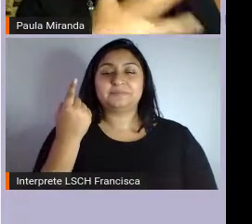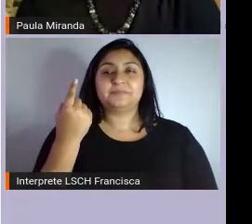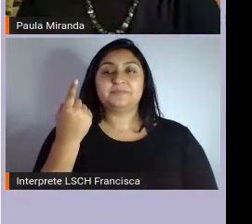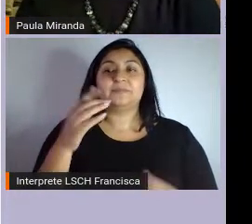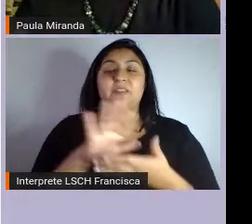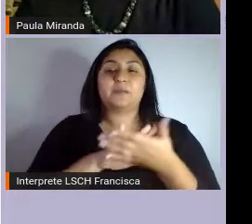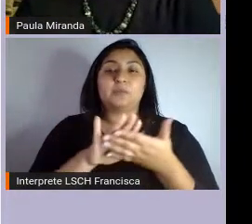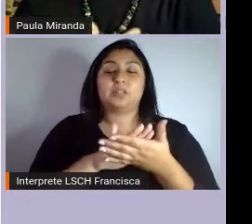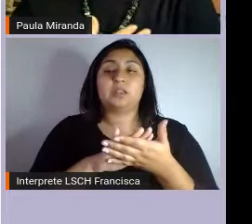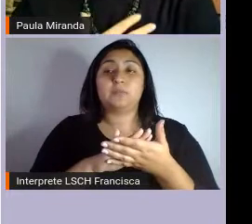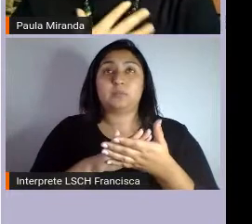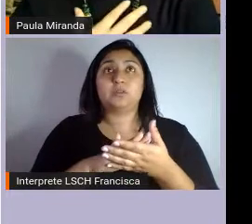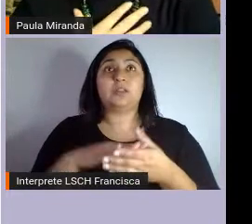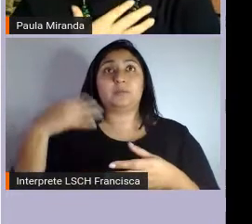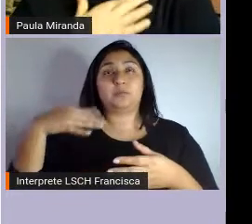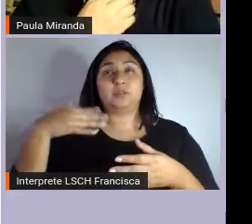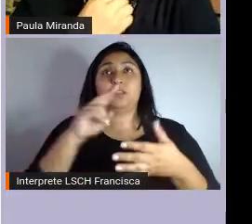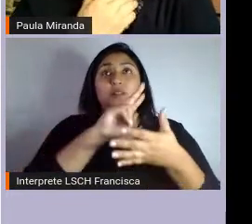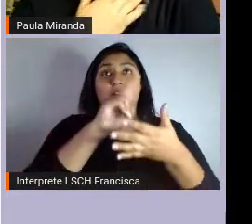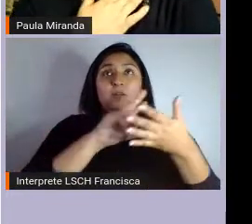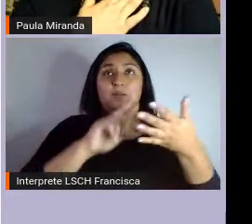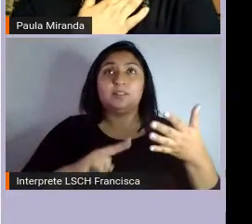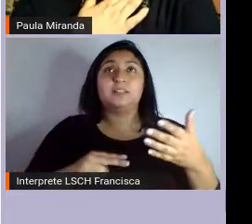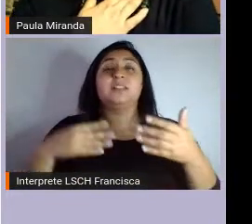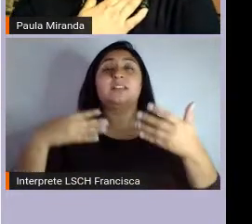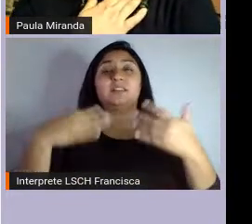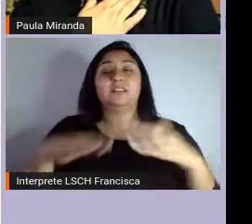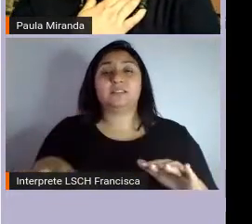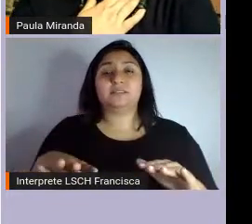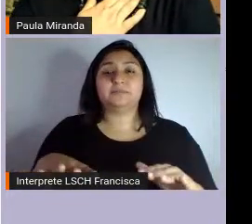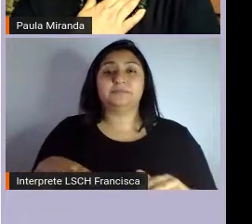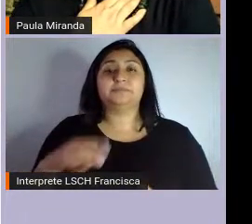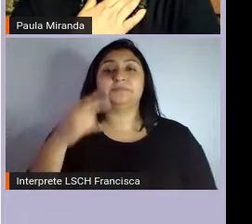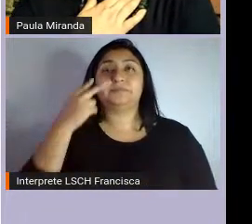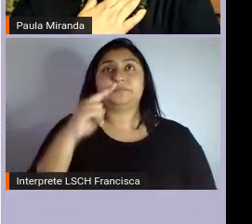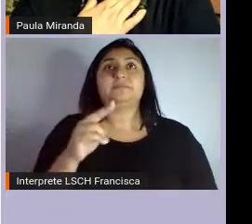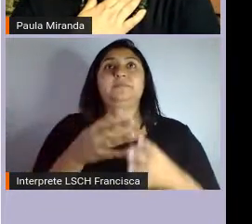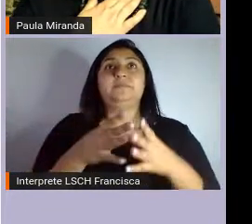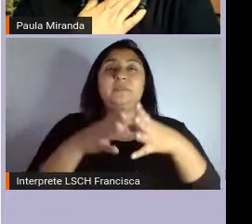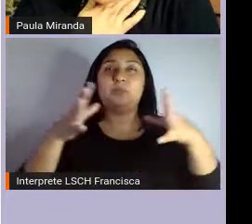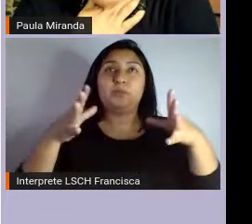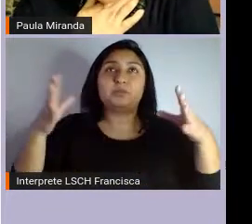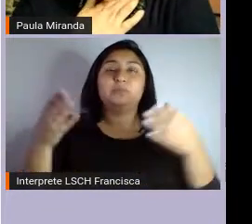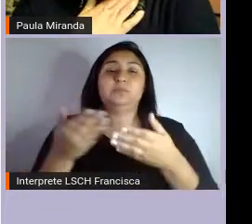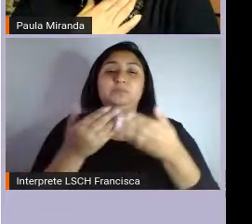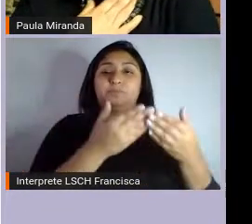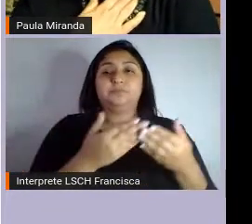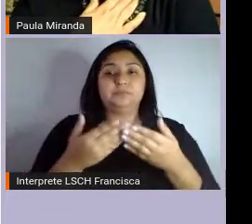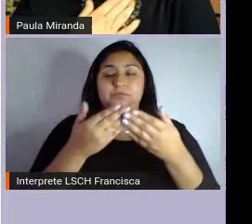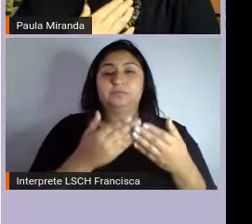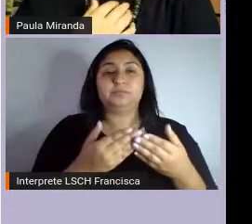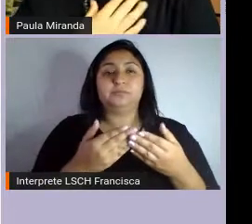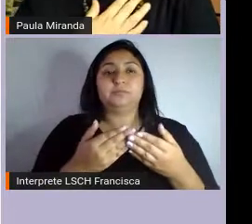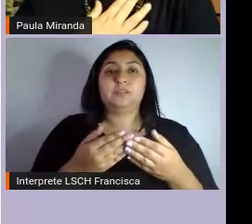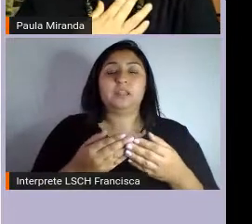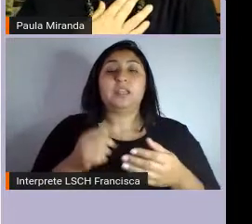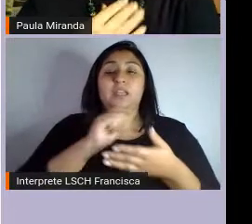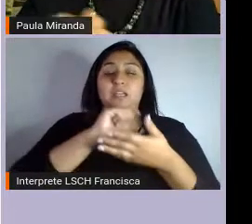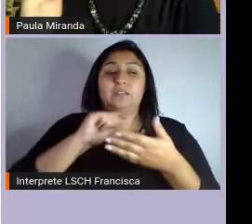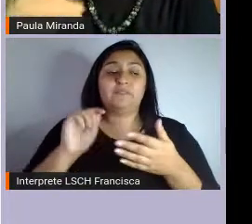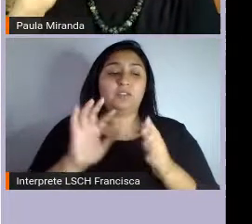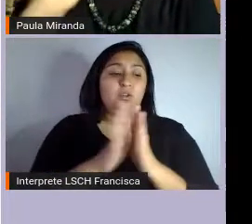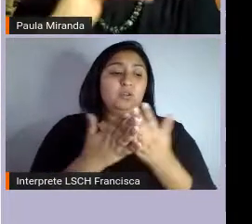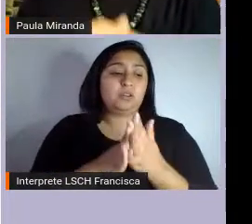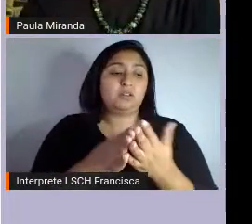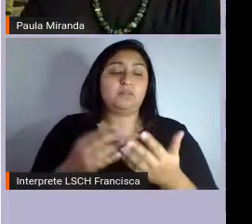poetas, que ahora sí la consideramos, ¿cierto? Y varios estudios hicieron aportes para que ello ocurriera. Yo escribí un libro en 2013, La poesía de Violeta Parra,